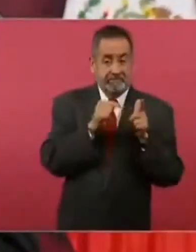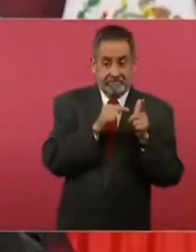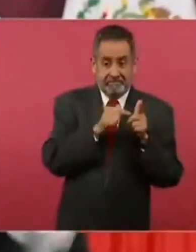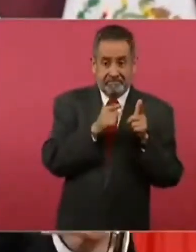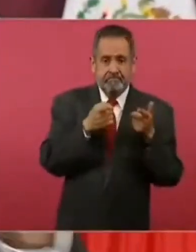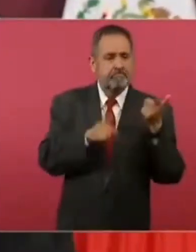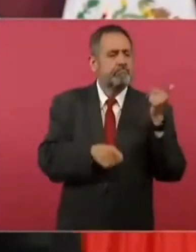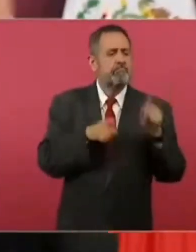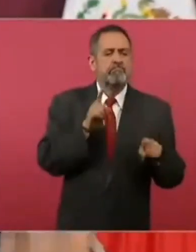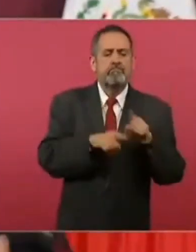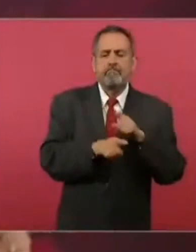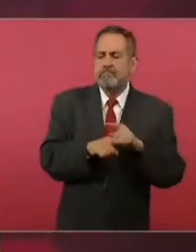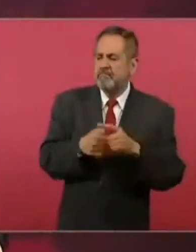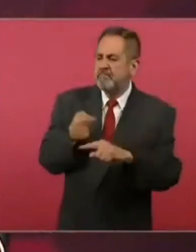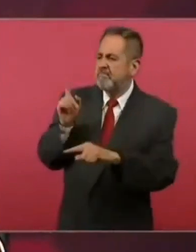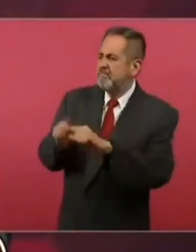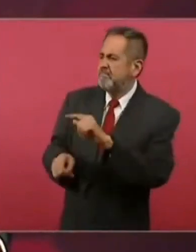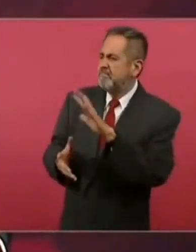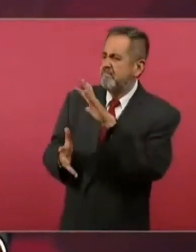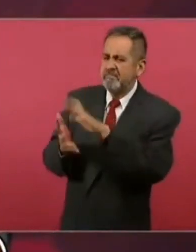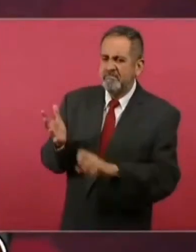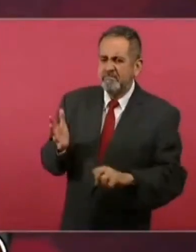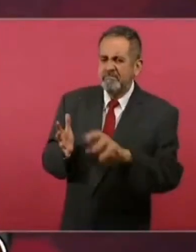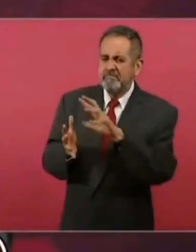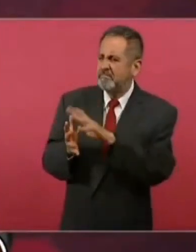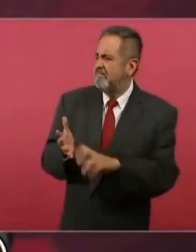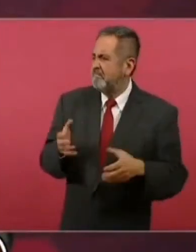y se dedican a saquear,